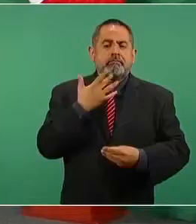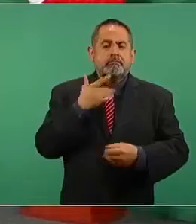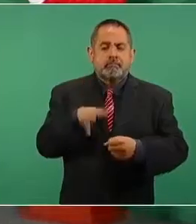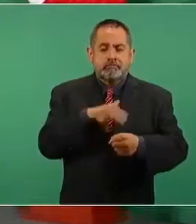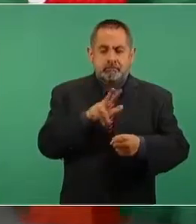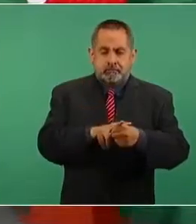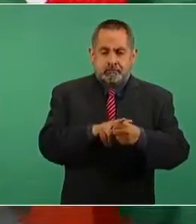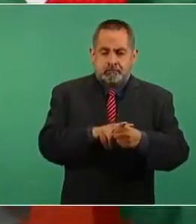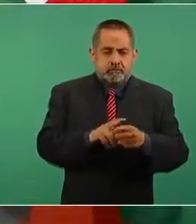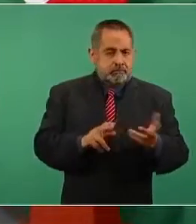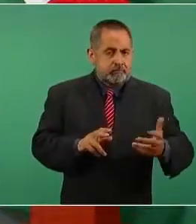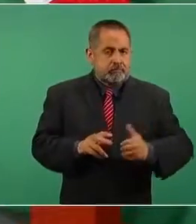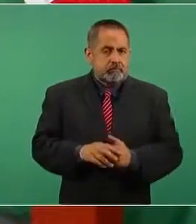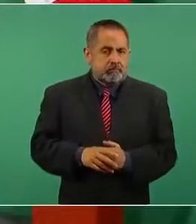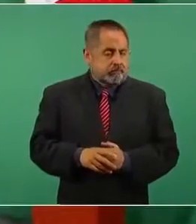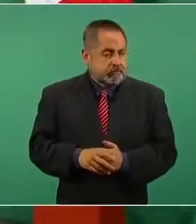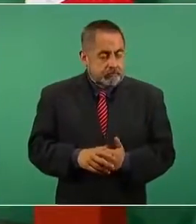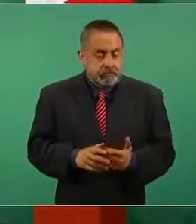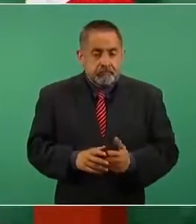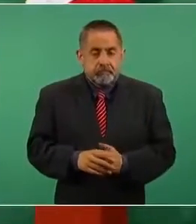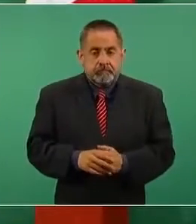Y la planta no puede